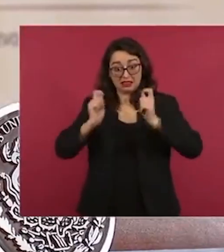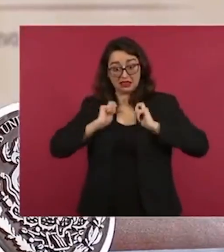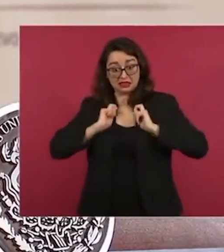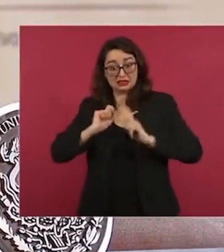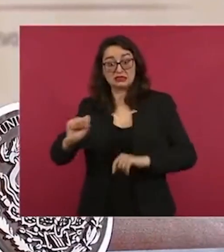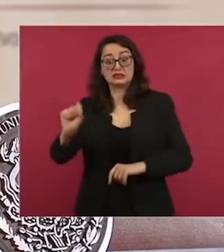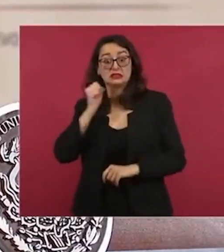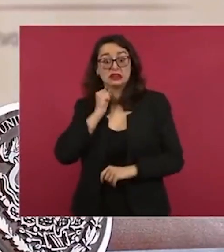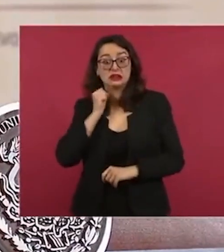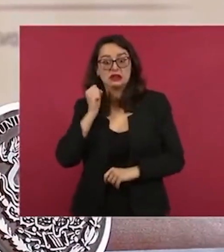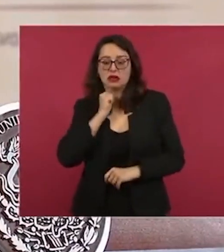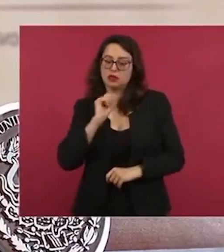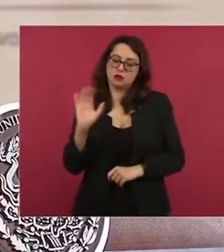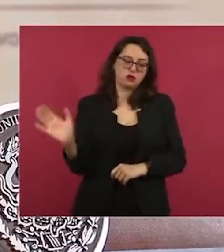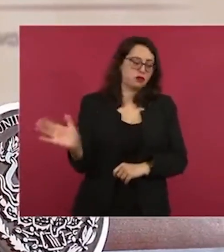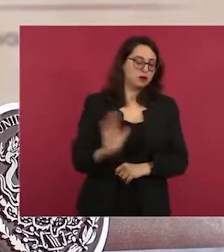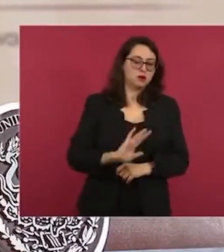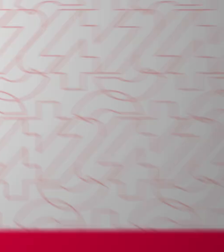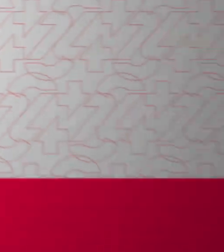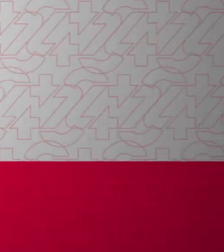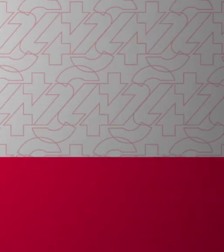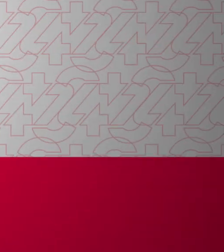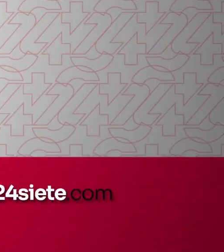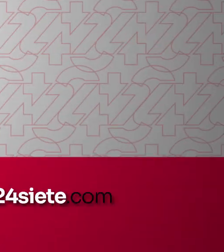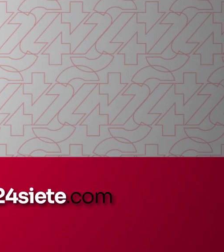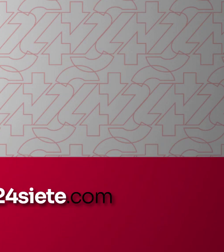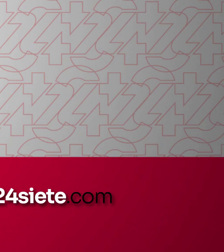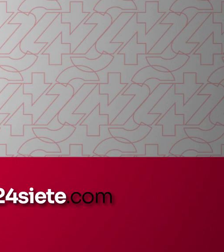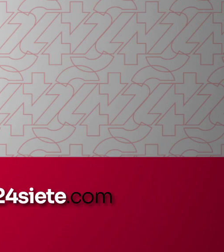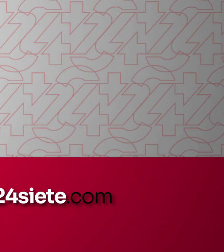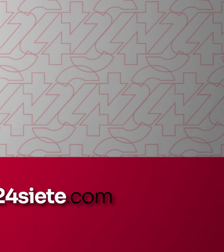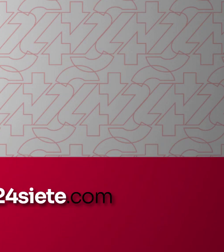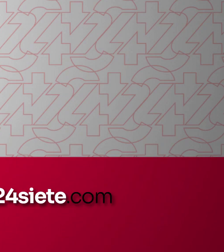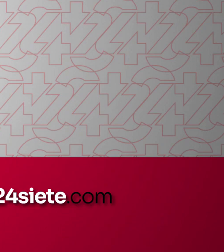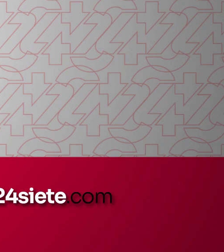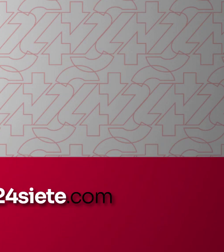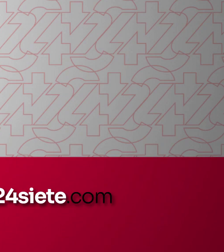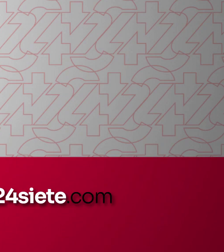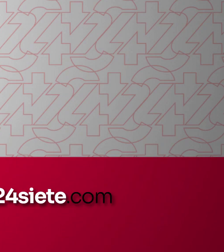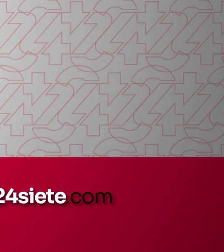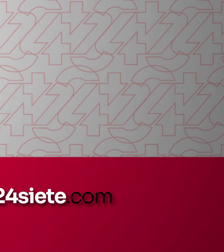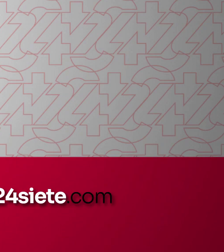me metan en eso. Les saludo Jonathan Lee, las noticias son 24/7.